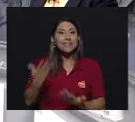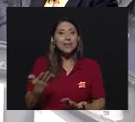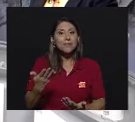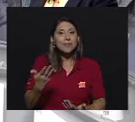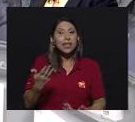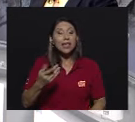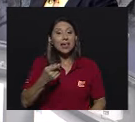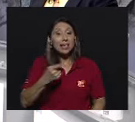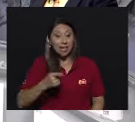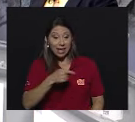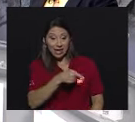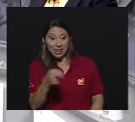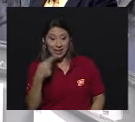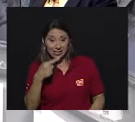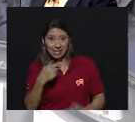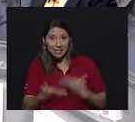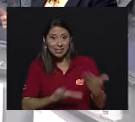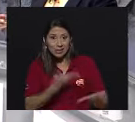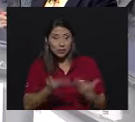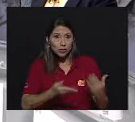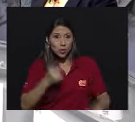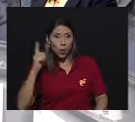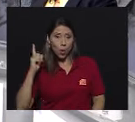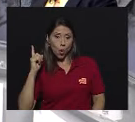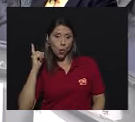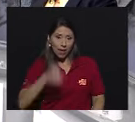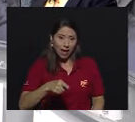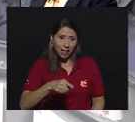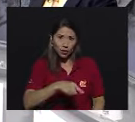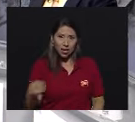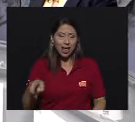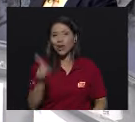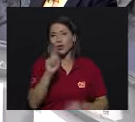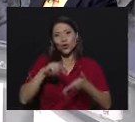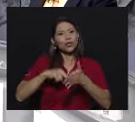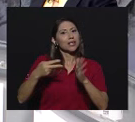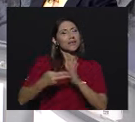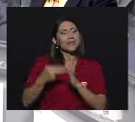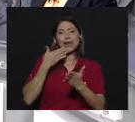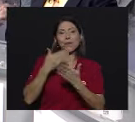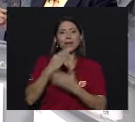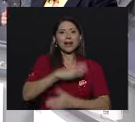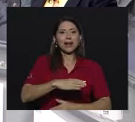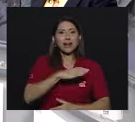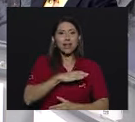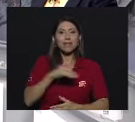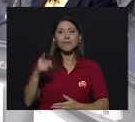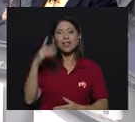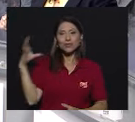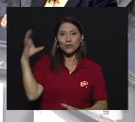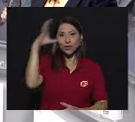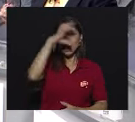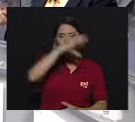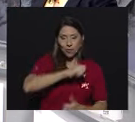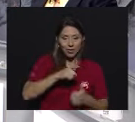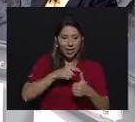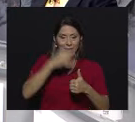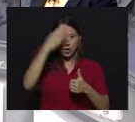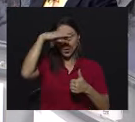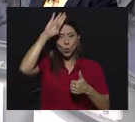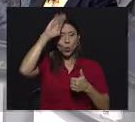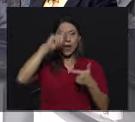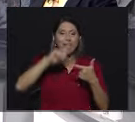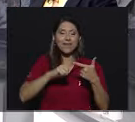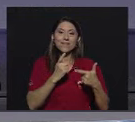la obligatoriedad no correlaciona con la calidad. Y esto necesariamente se nota en países como Cuba, en